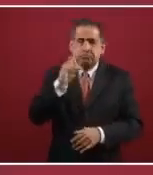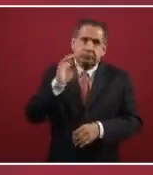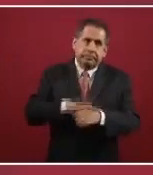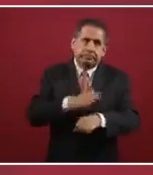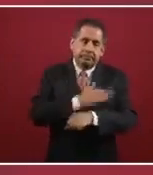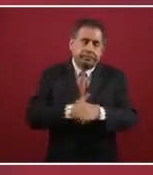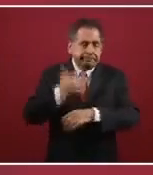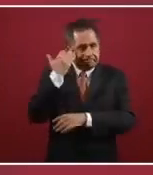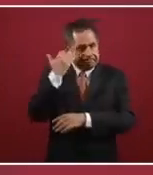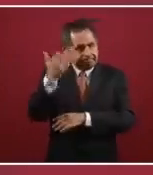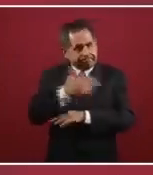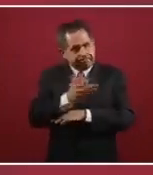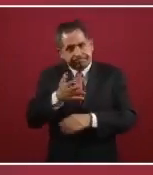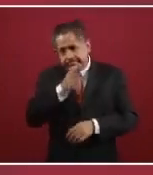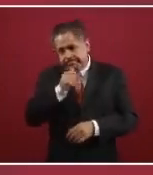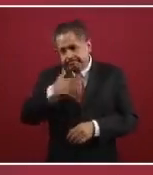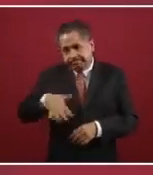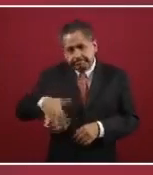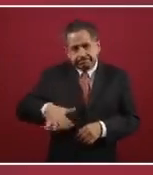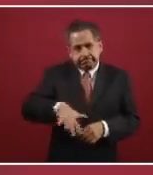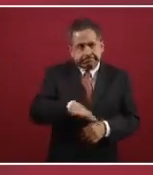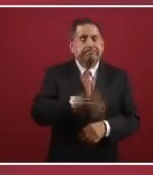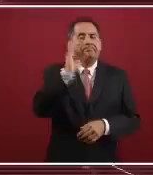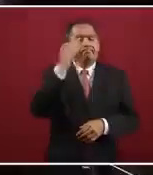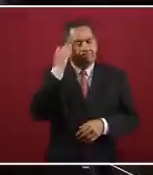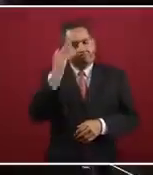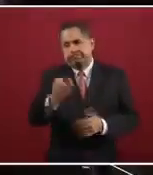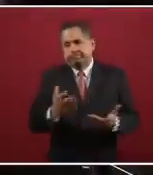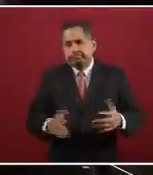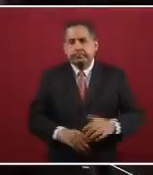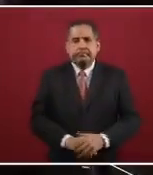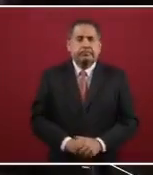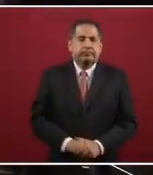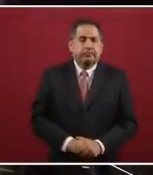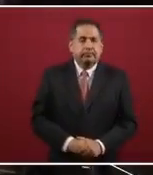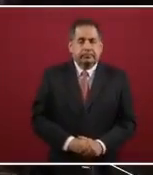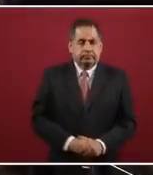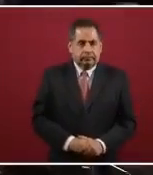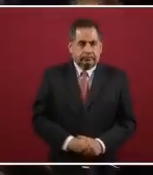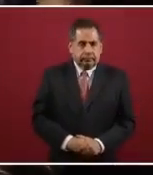mejor dicho, más tiempo en remontar esta situación. Sí.